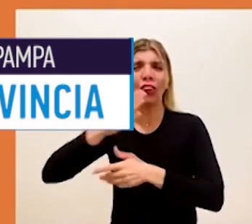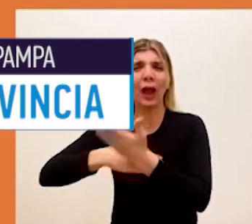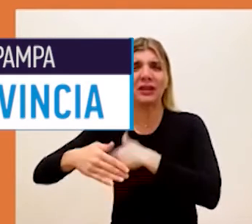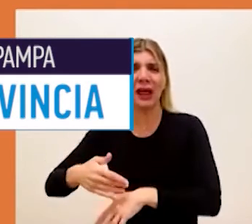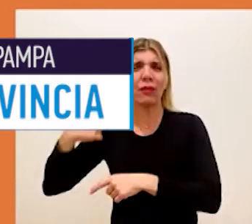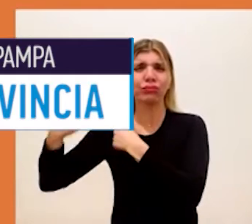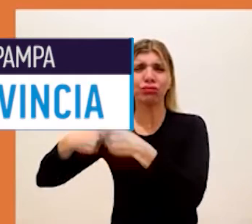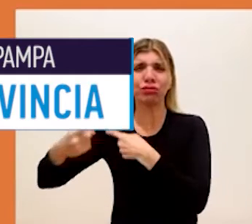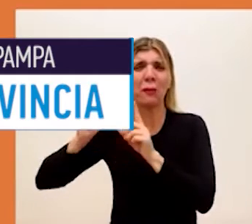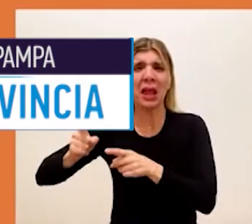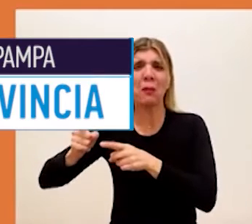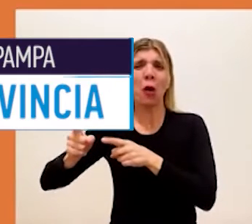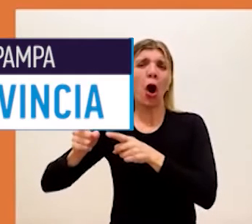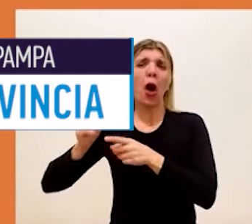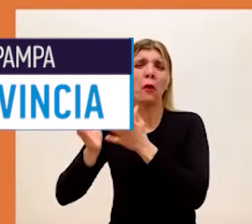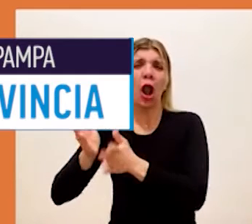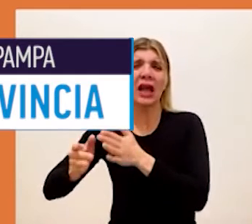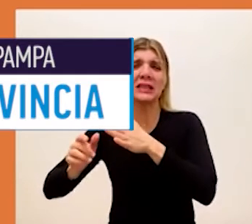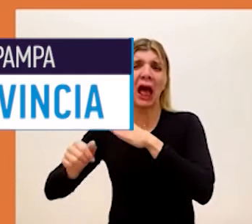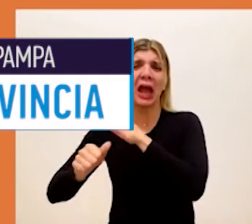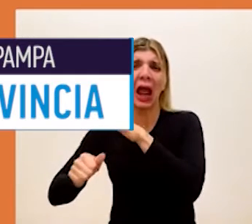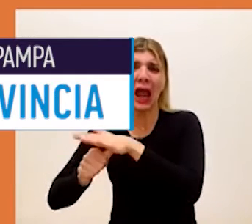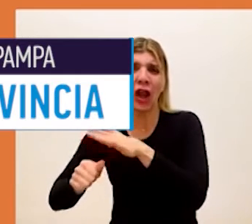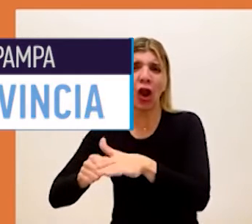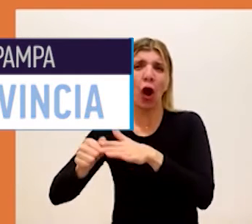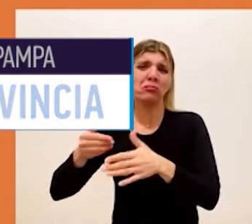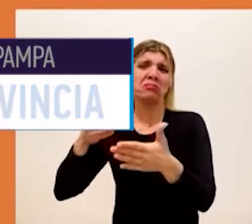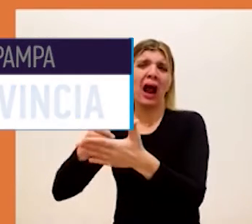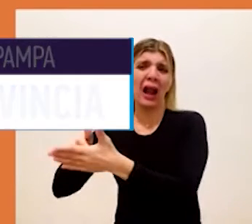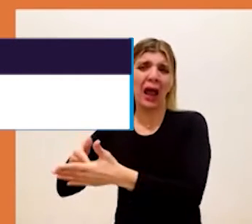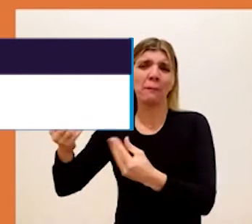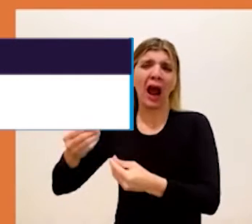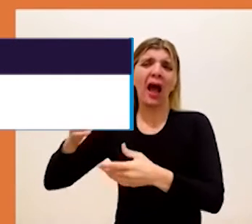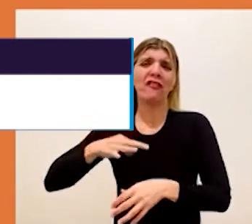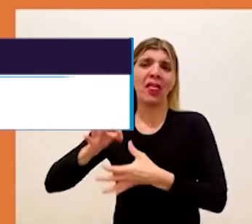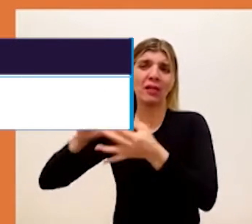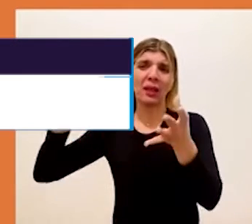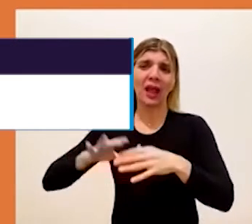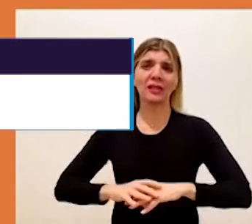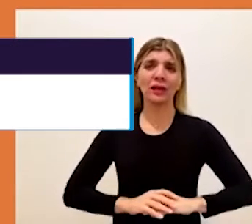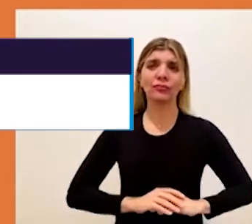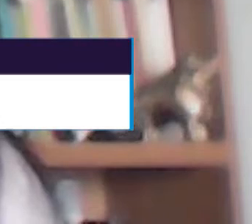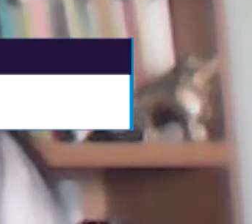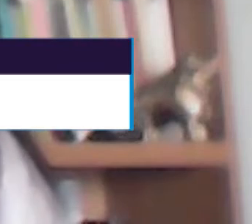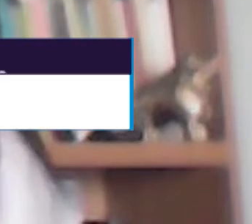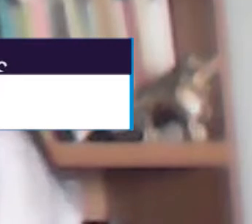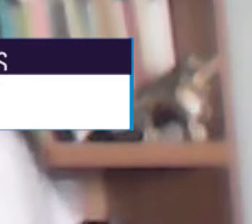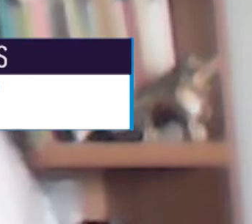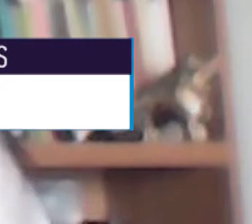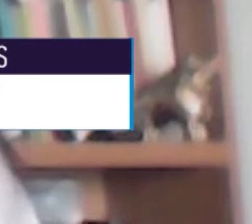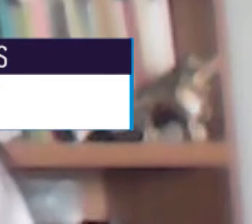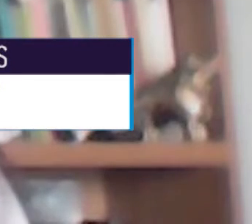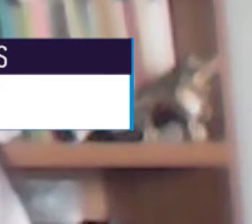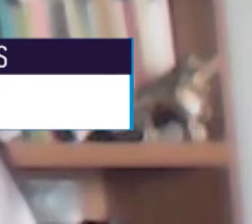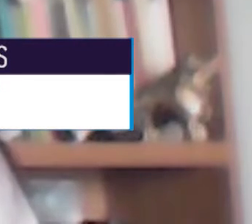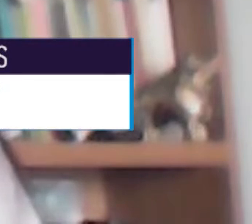justamente de pensiones en la provincia de La Pampa, o ya con estas casi 900 se han completado las que estaban pedidas? No, no, todo